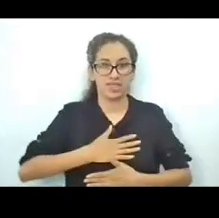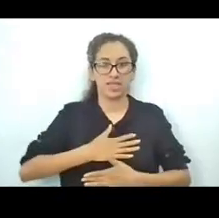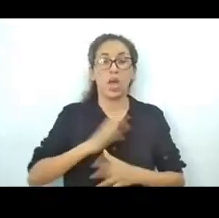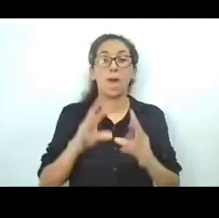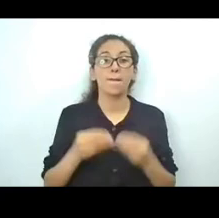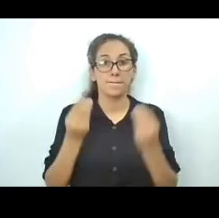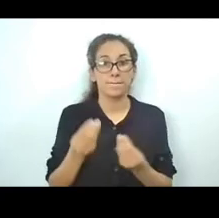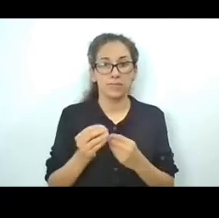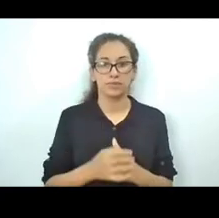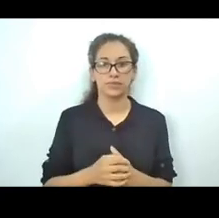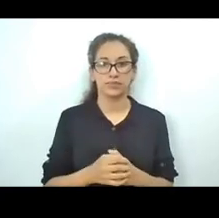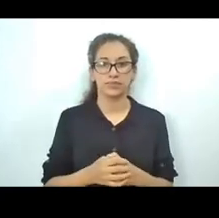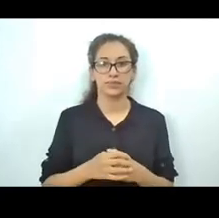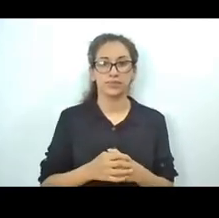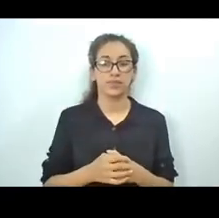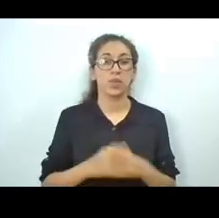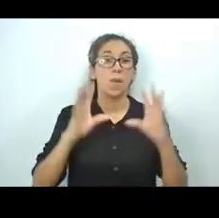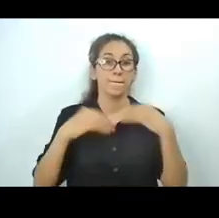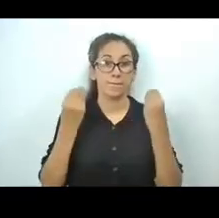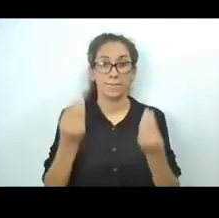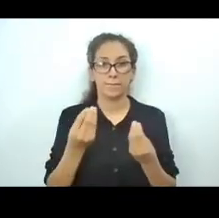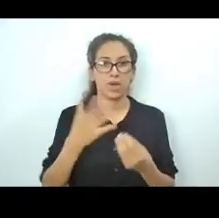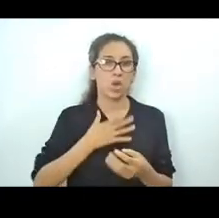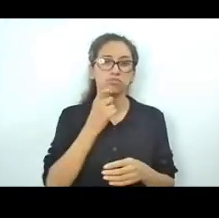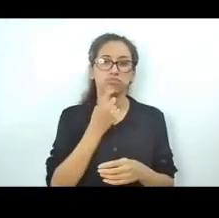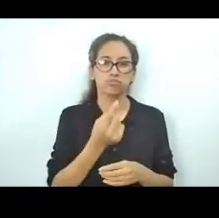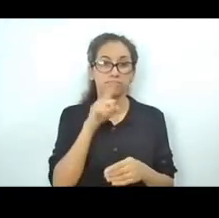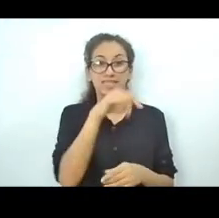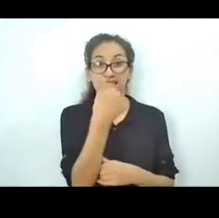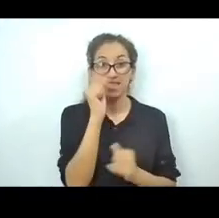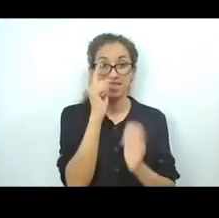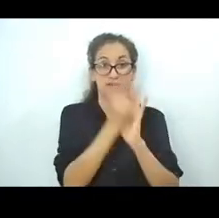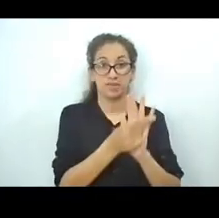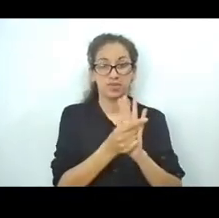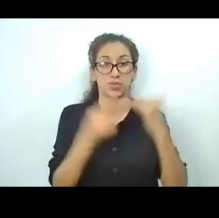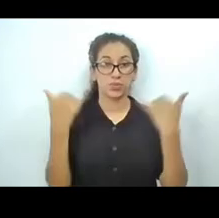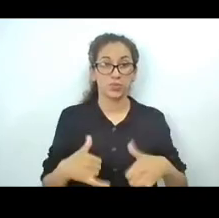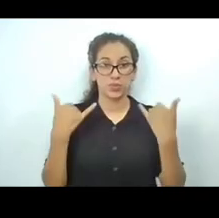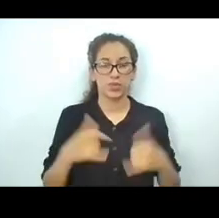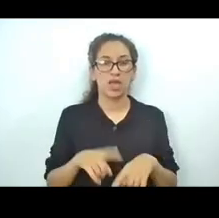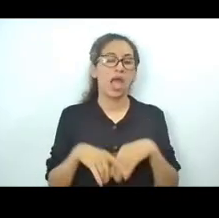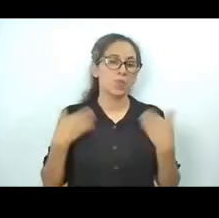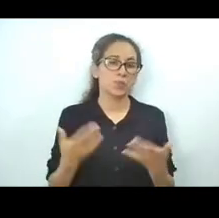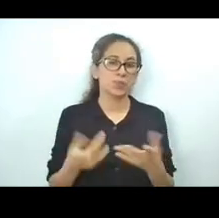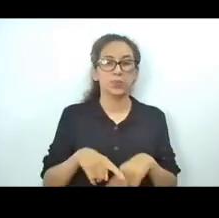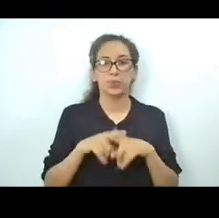Porque o sea, yo no voy a poder señalar que durante esos 10 minutos de juegos previos haya una estimulación permanente,